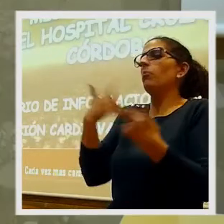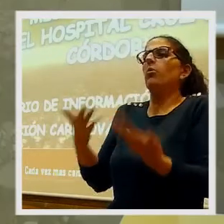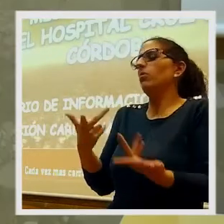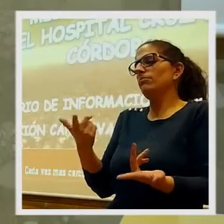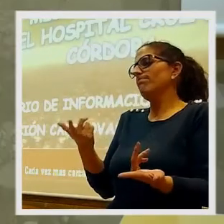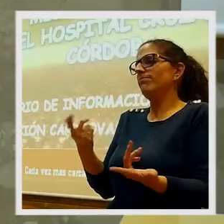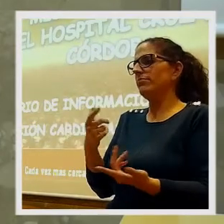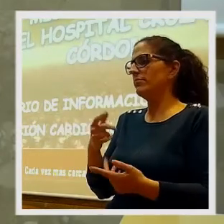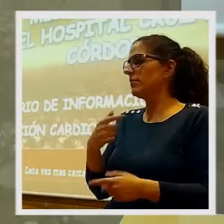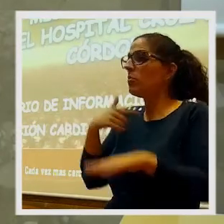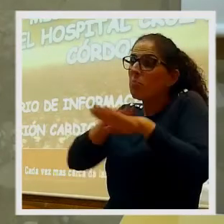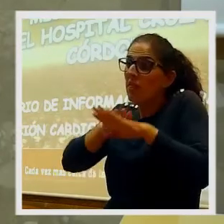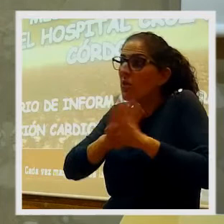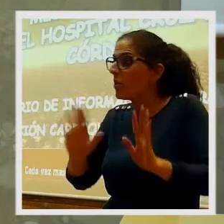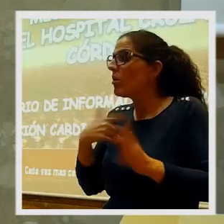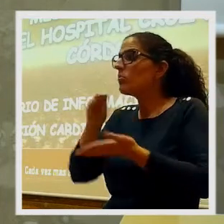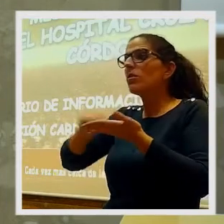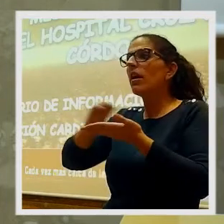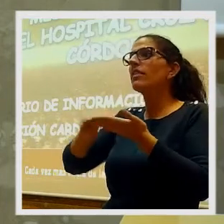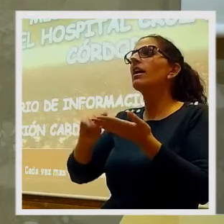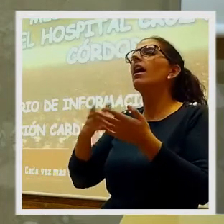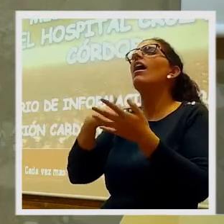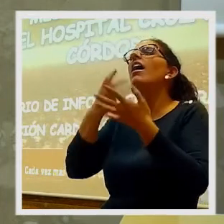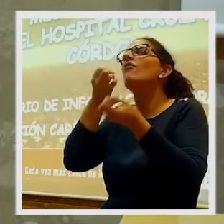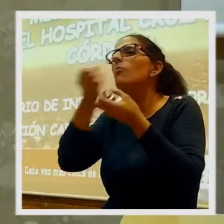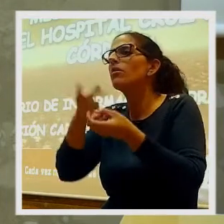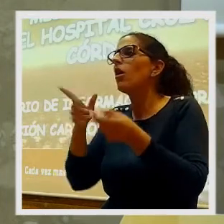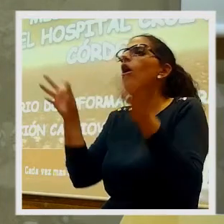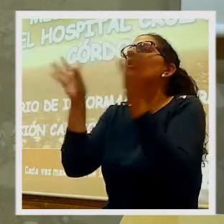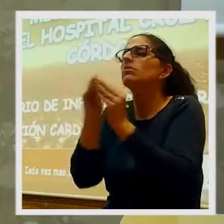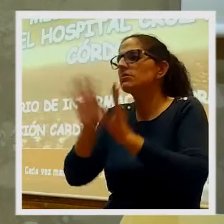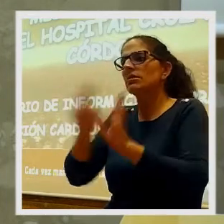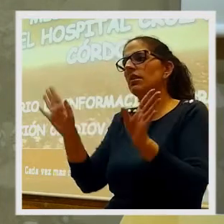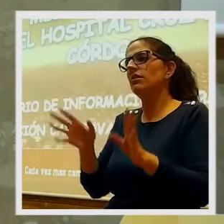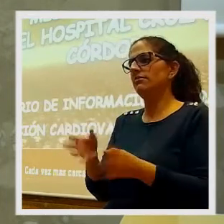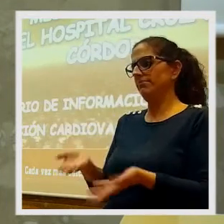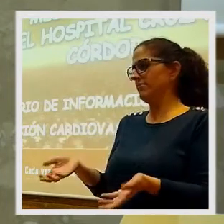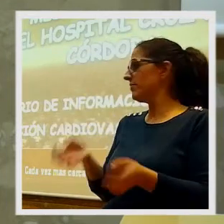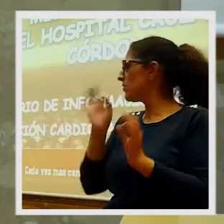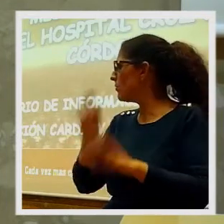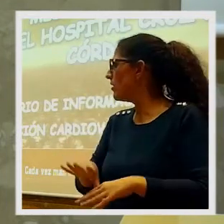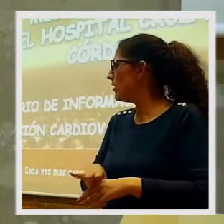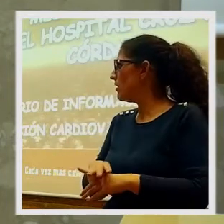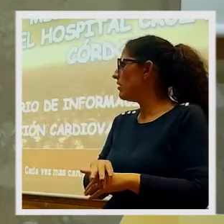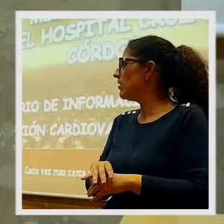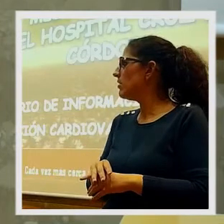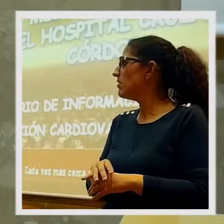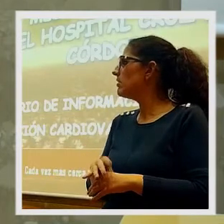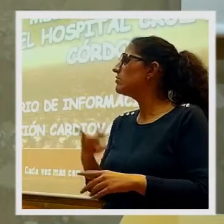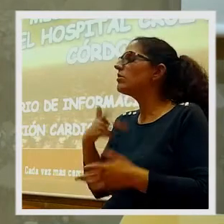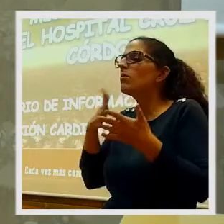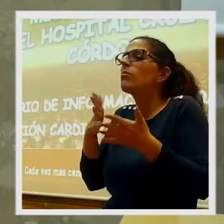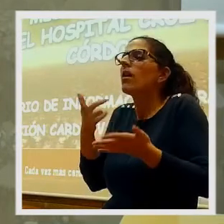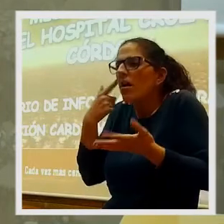ejemplo, pero es como en las películas cuando quieres obtener información y le das dando billete al informante. Es una broma, vamos, es